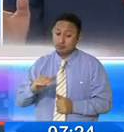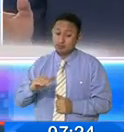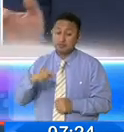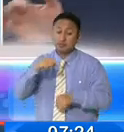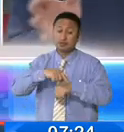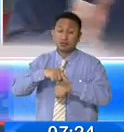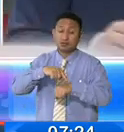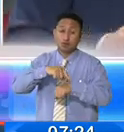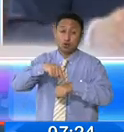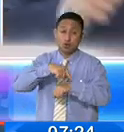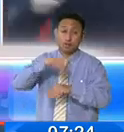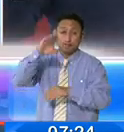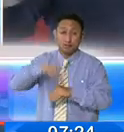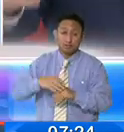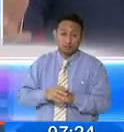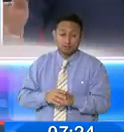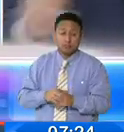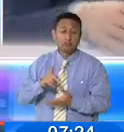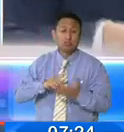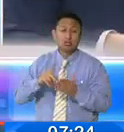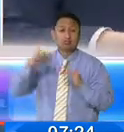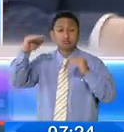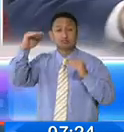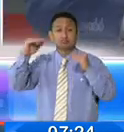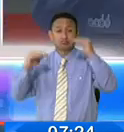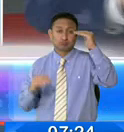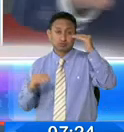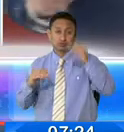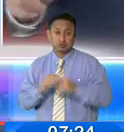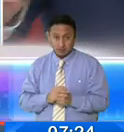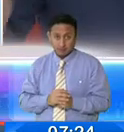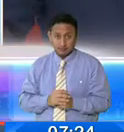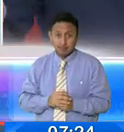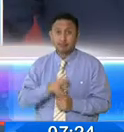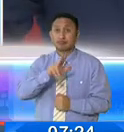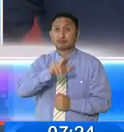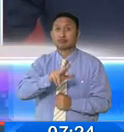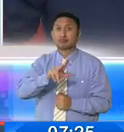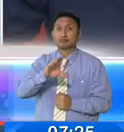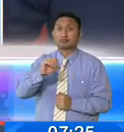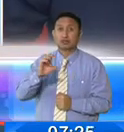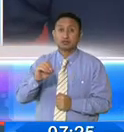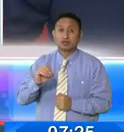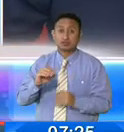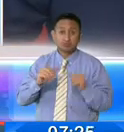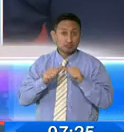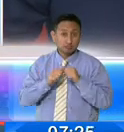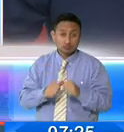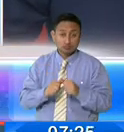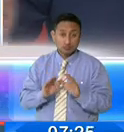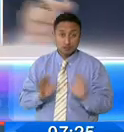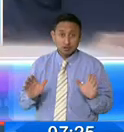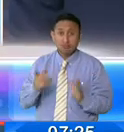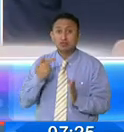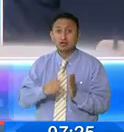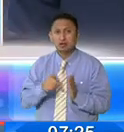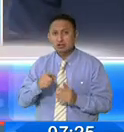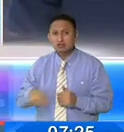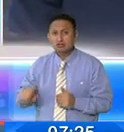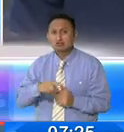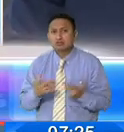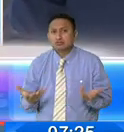menos, vamos a hacer un proporcional y se quedamos en 300 y ahí se han quedado. ¿Qué va a pasar con eso?